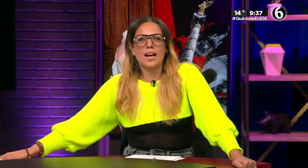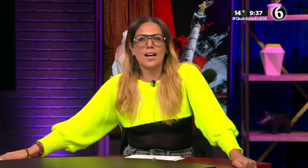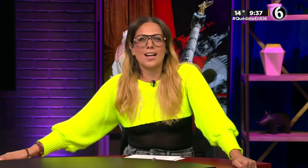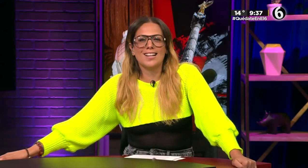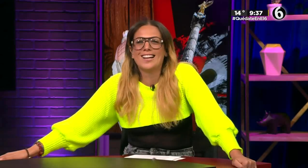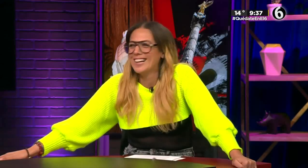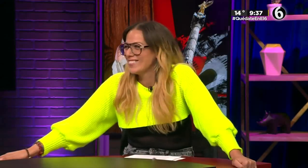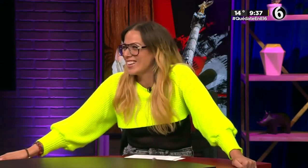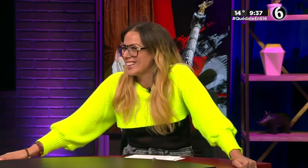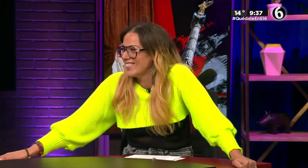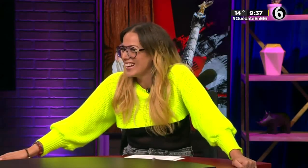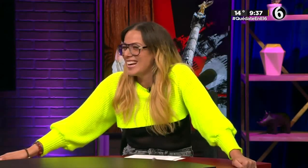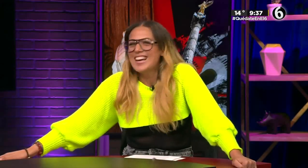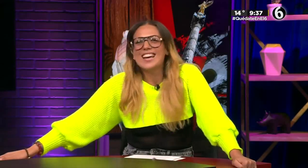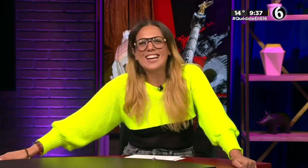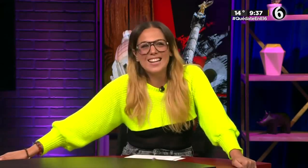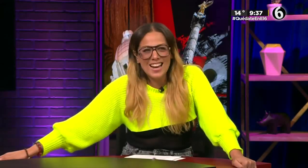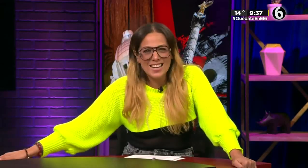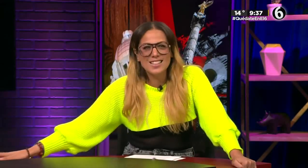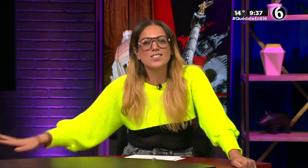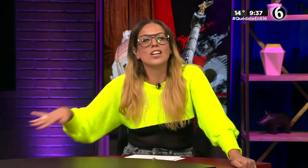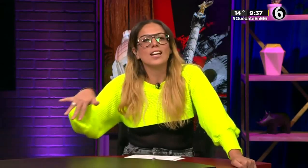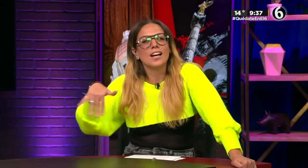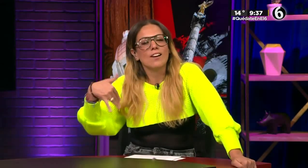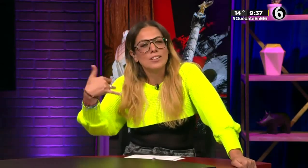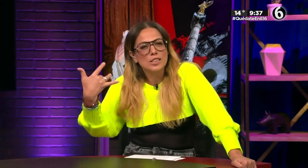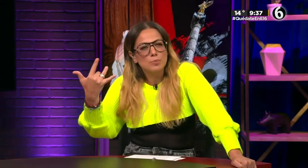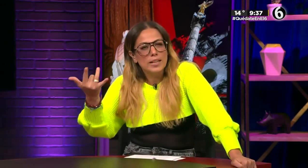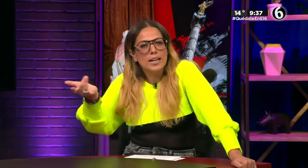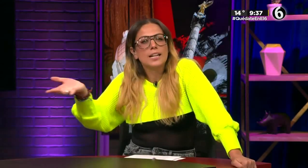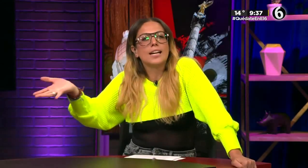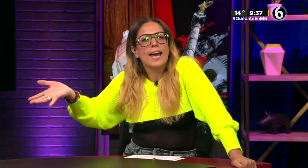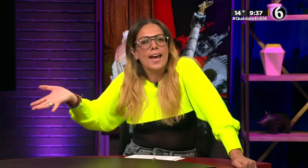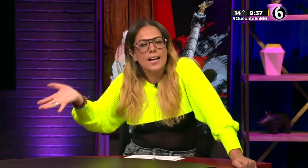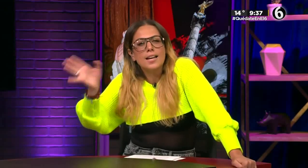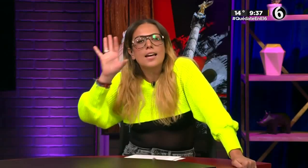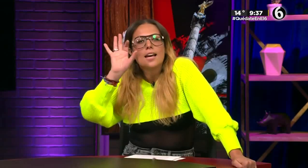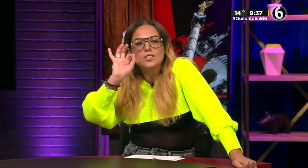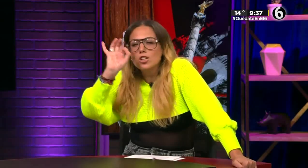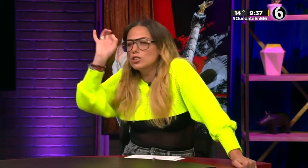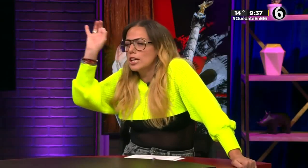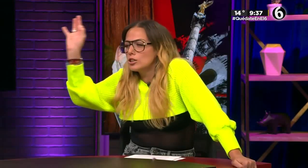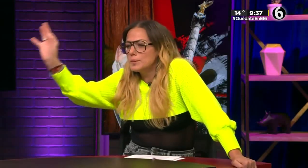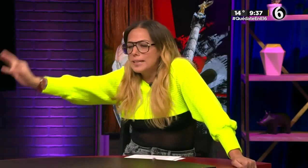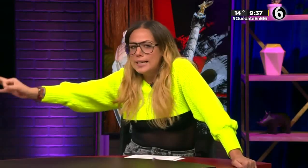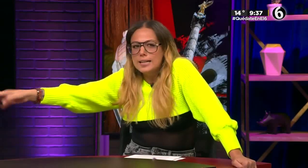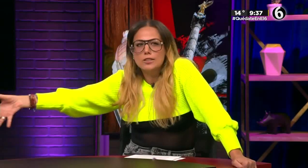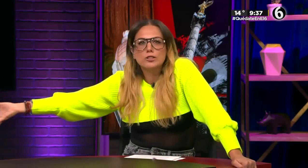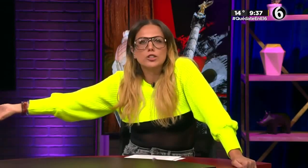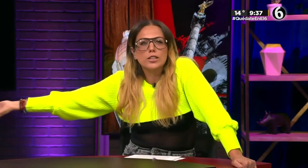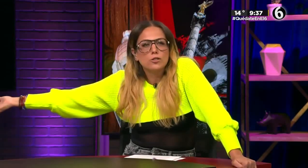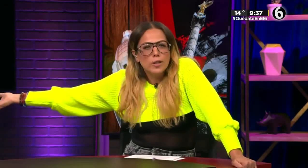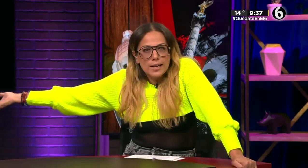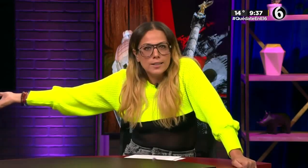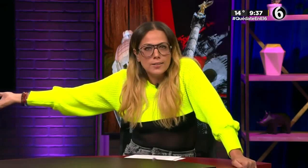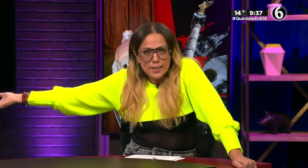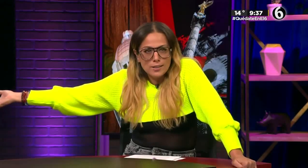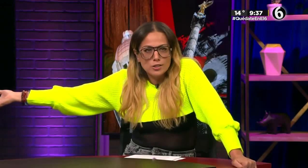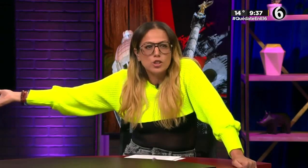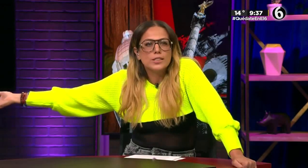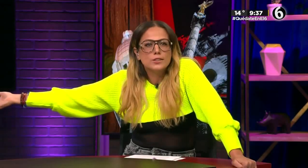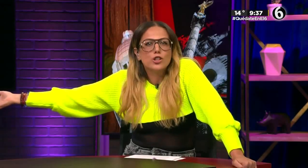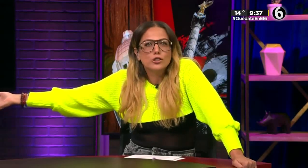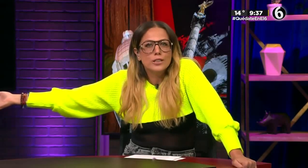una... ¿Qué es el INAI? ¿Qué es el INAI? INAI es lo que ya acabas de explicar, que son los que nos vigilan en nuestro celular,